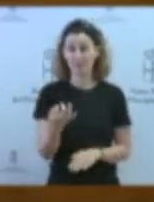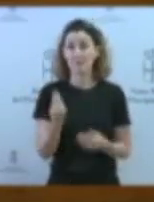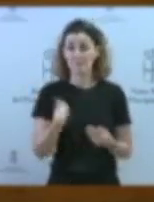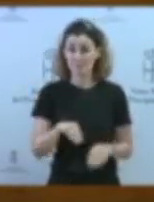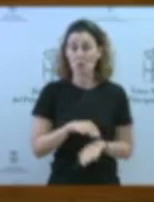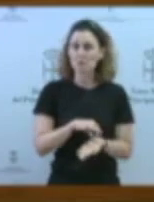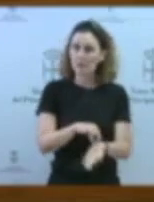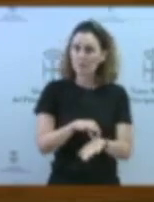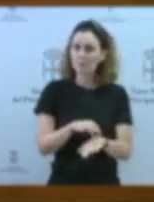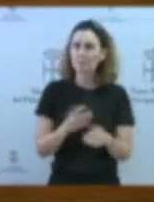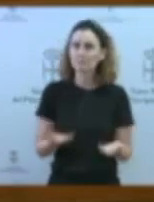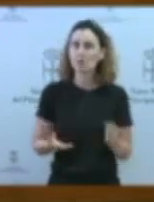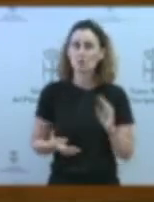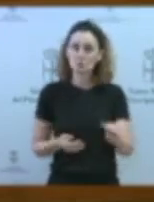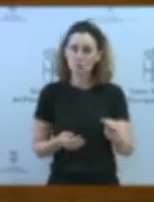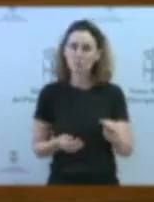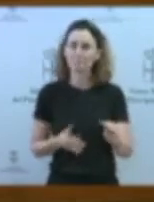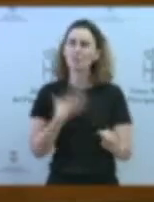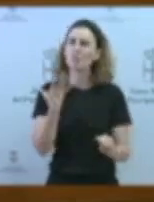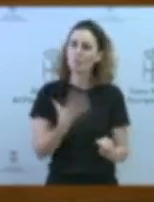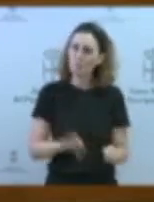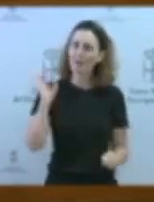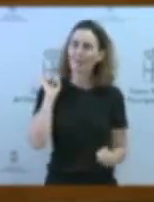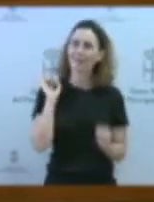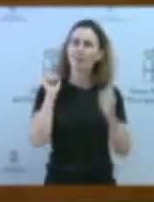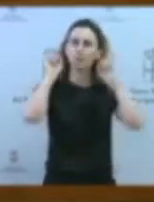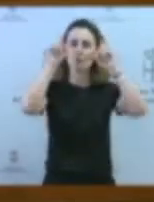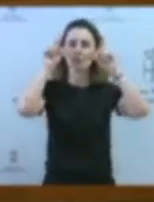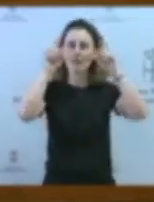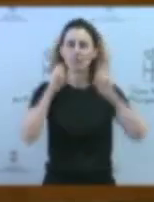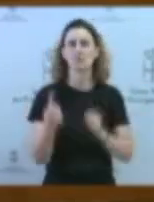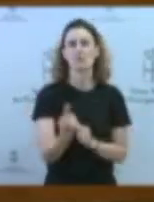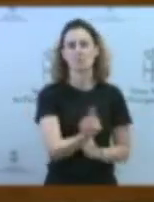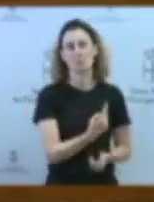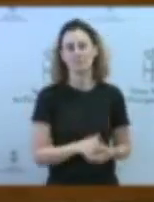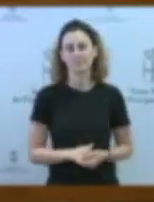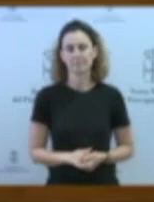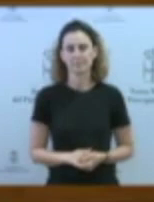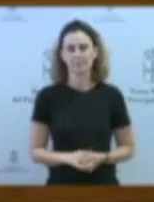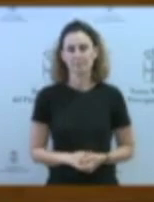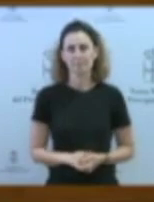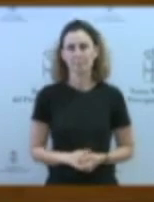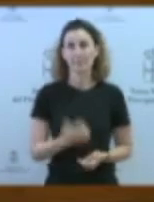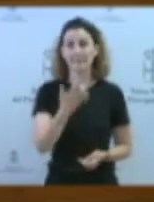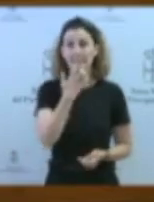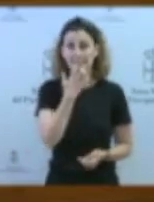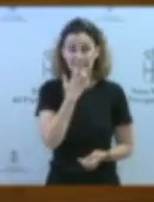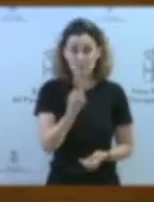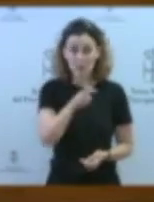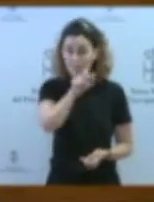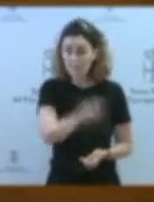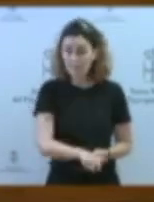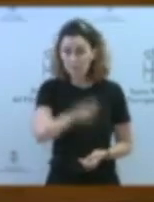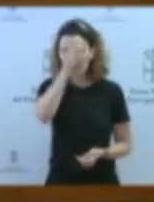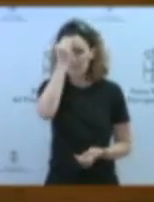esa educación individualizada. Si alguien piensa que las labores que voy a relatar a continuación se pueden hacer